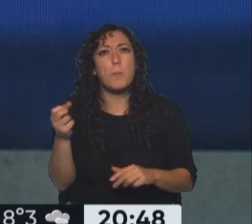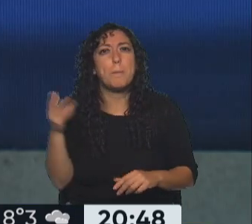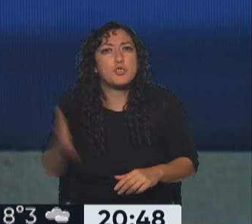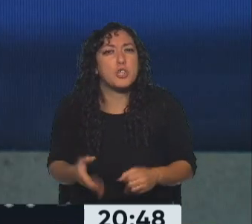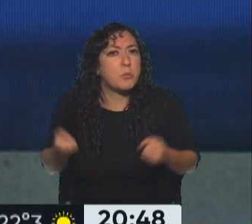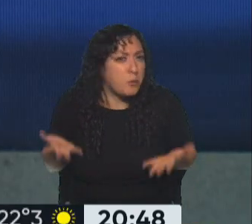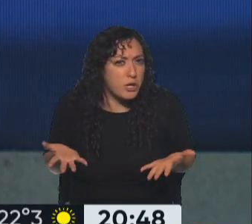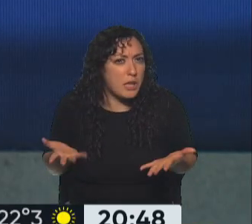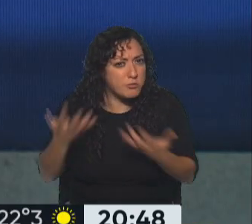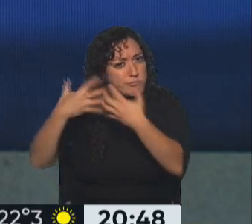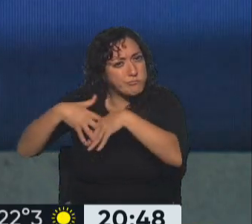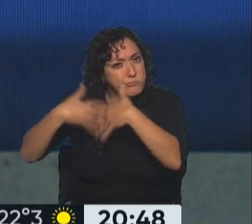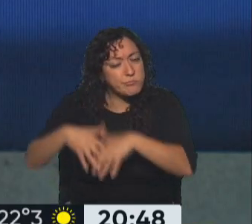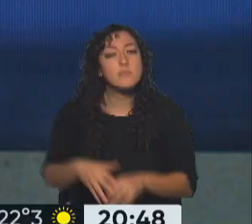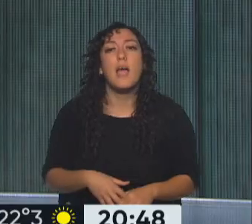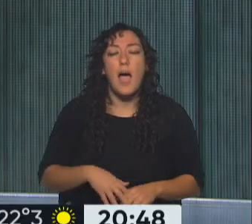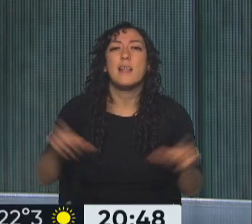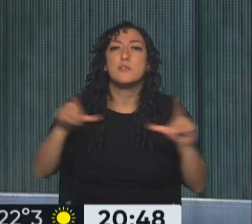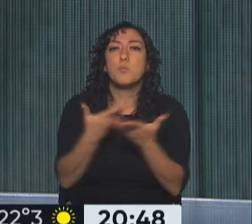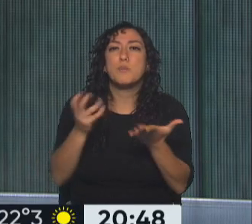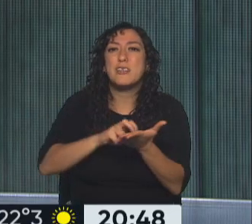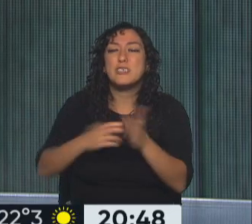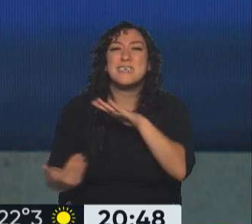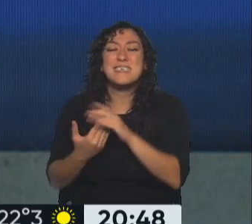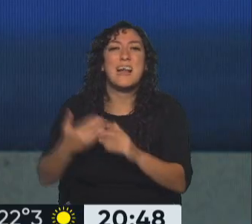Martín, un placer que hayas estado en esta edición central de Noticias. Muchas gracias. Gracias.